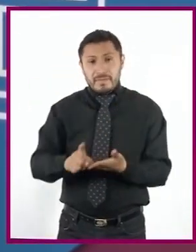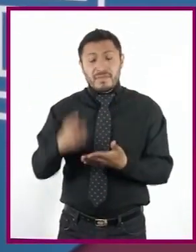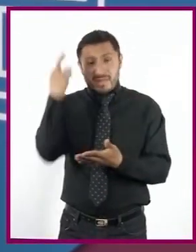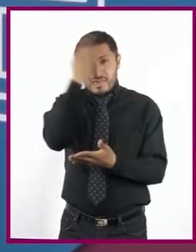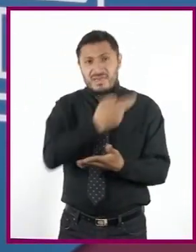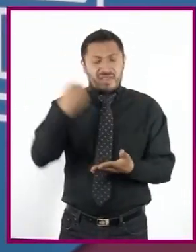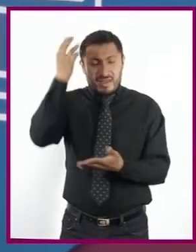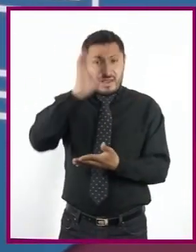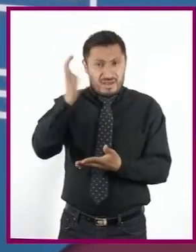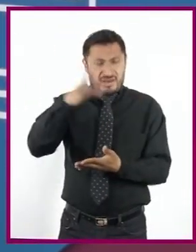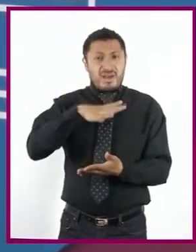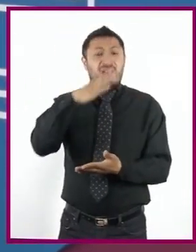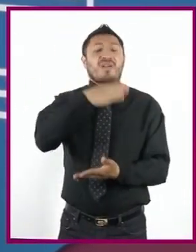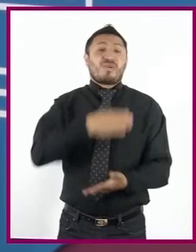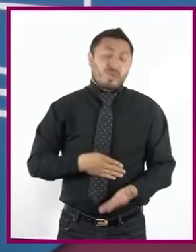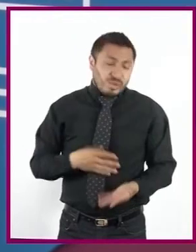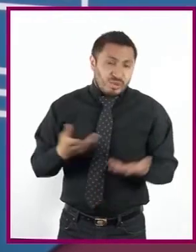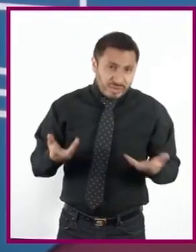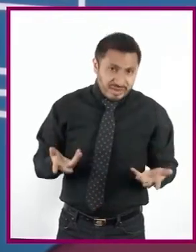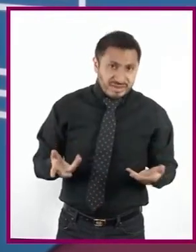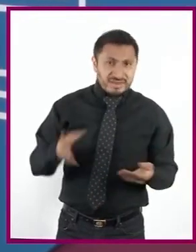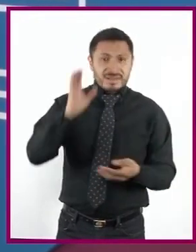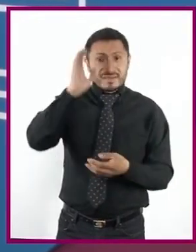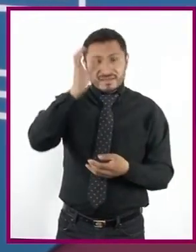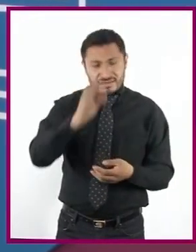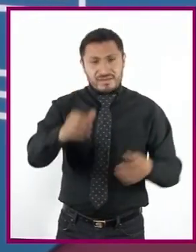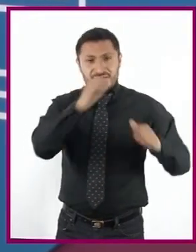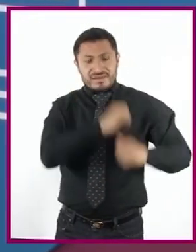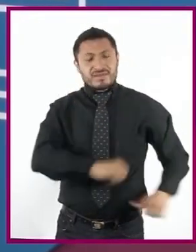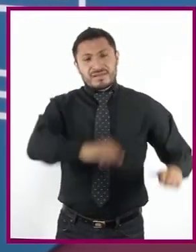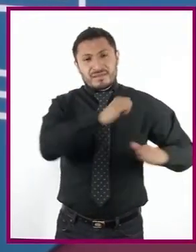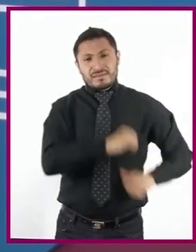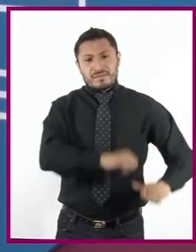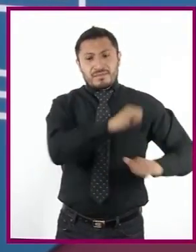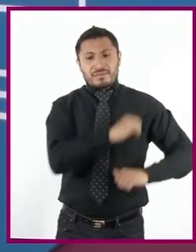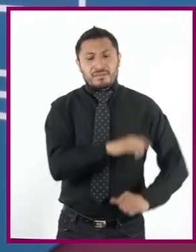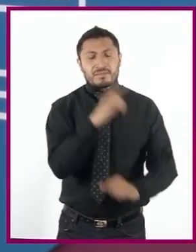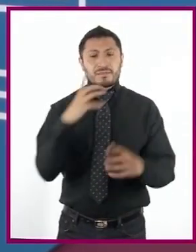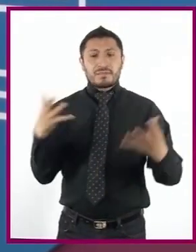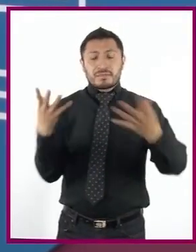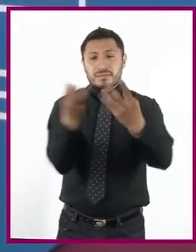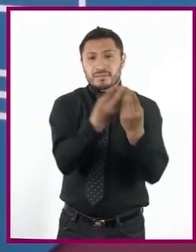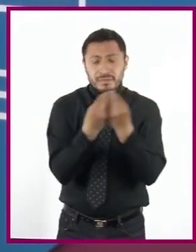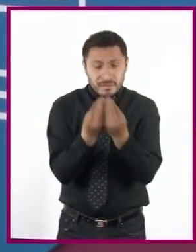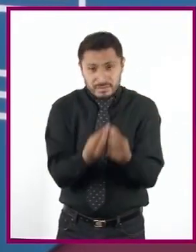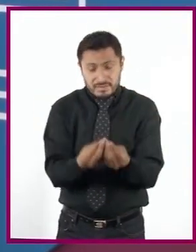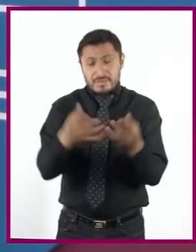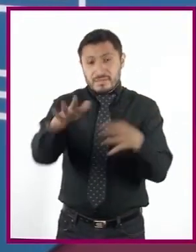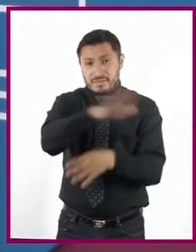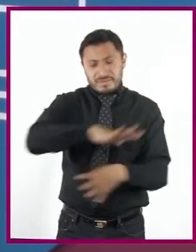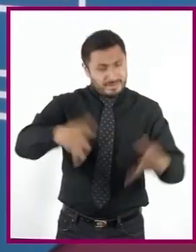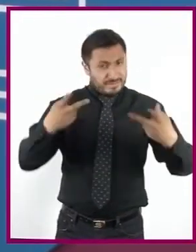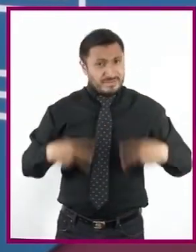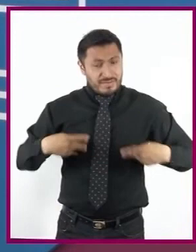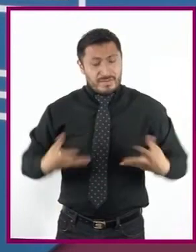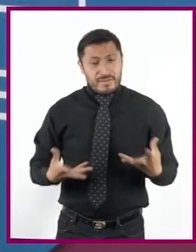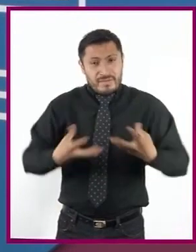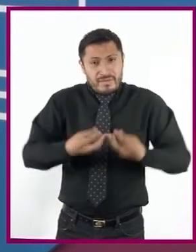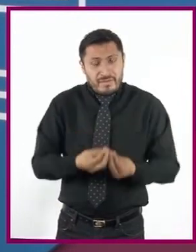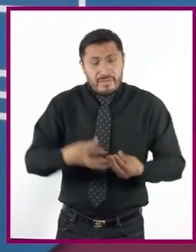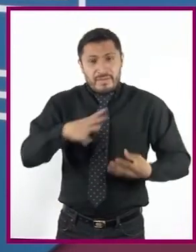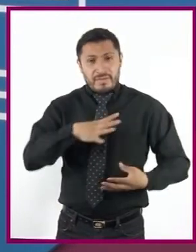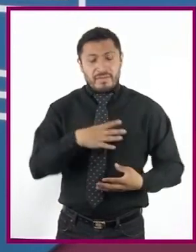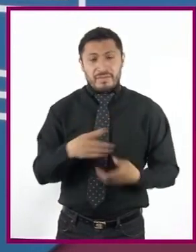verificar cuando hay justicia y cuando las autoridades, en conjunto con la ciudadanía, se